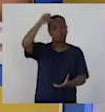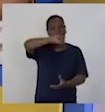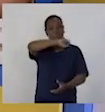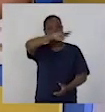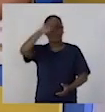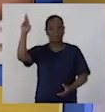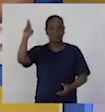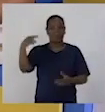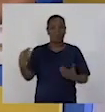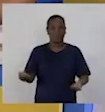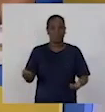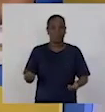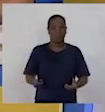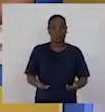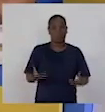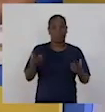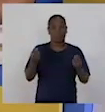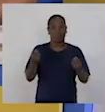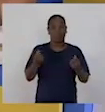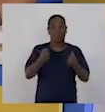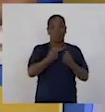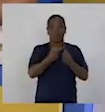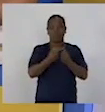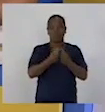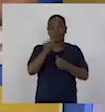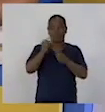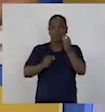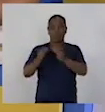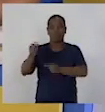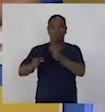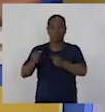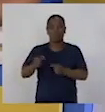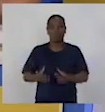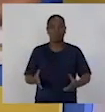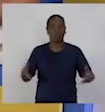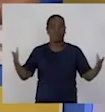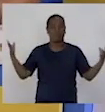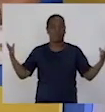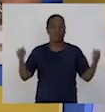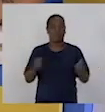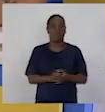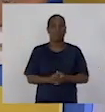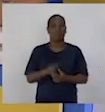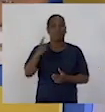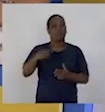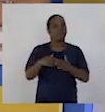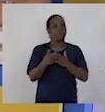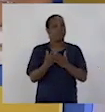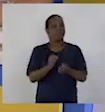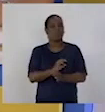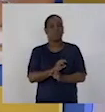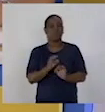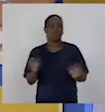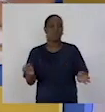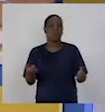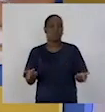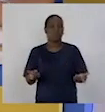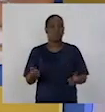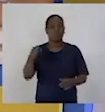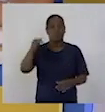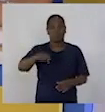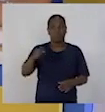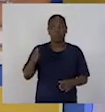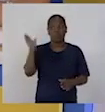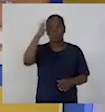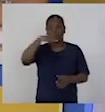mayor el choque entre ellas, por eso el roce entre las personas es mayor a un día normal como el que estamos viviendo en nuestro